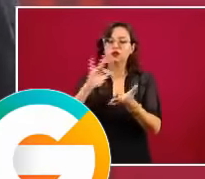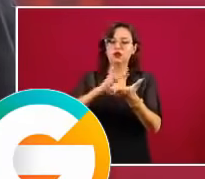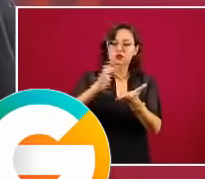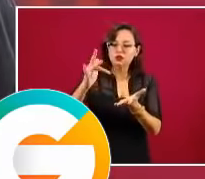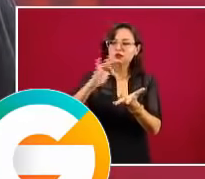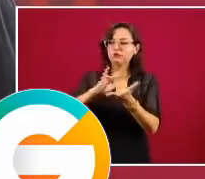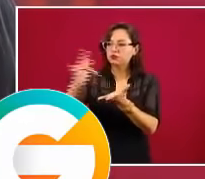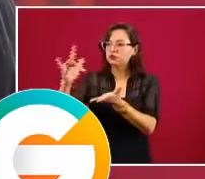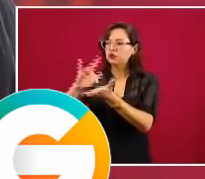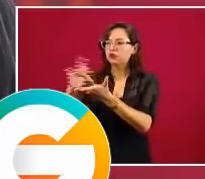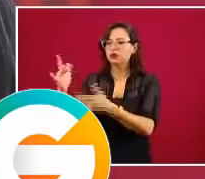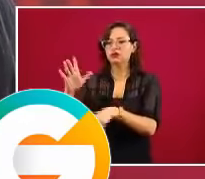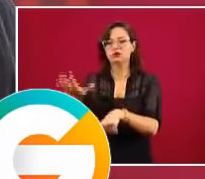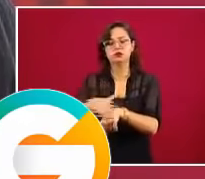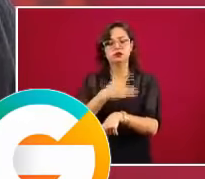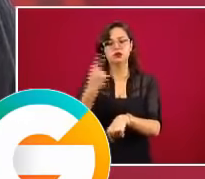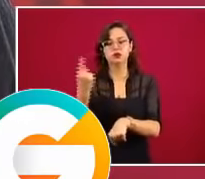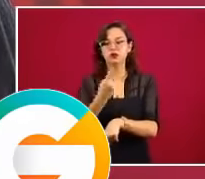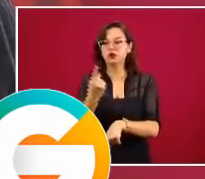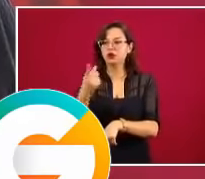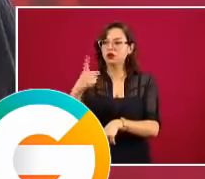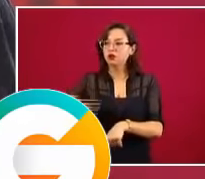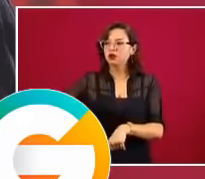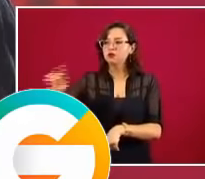porque han hecho un esfuerzo.